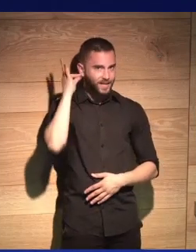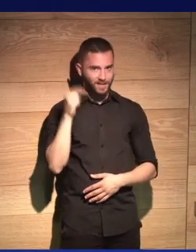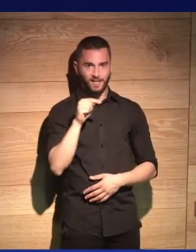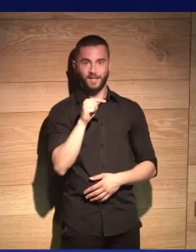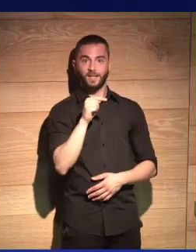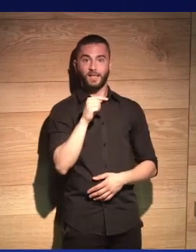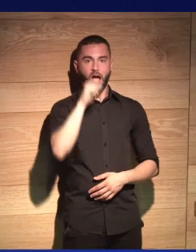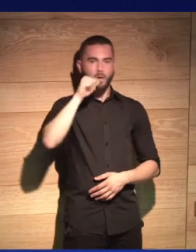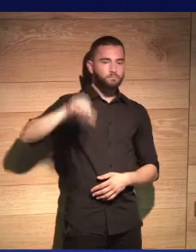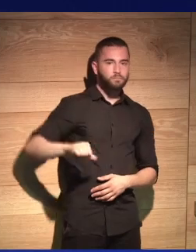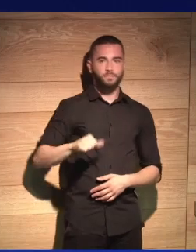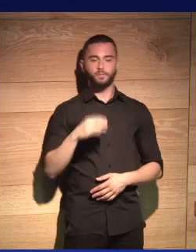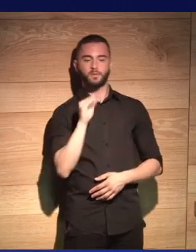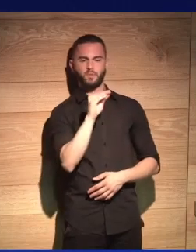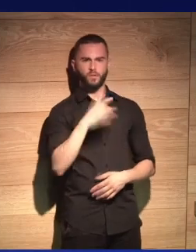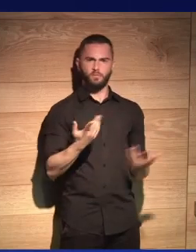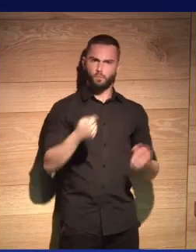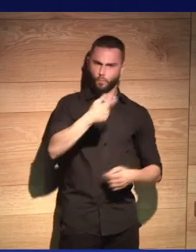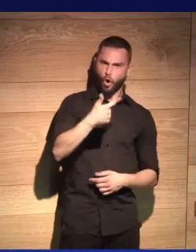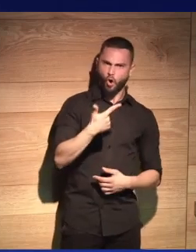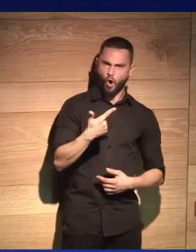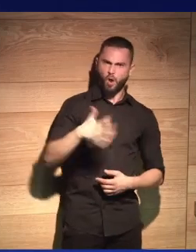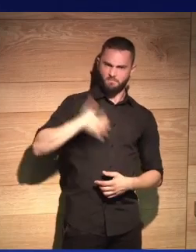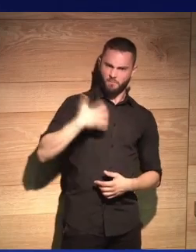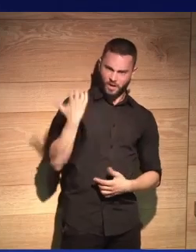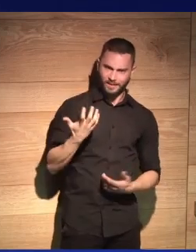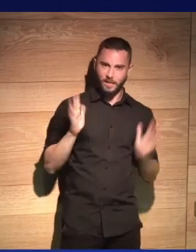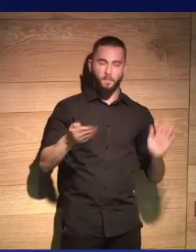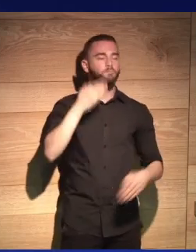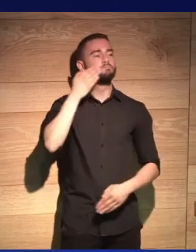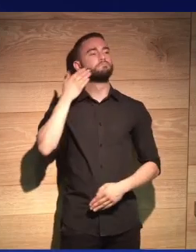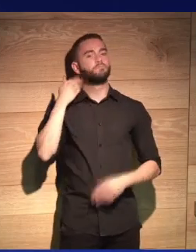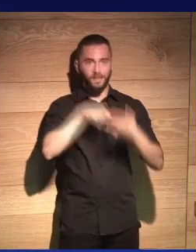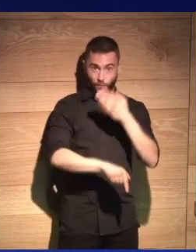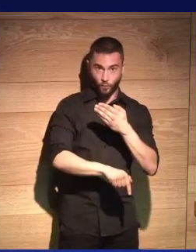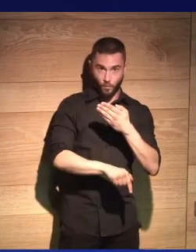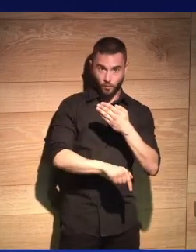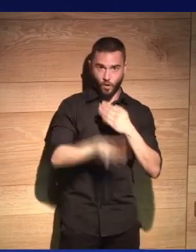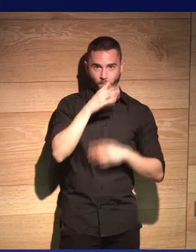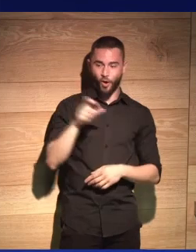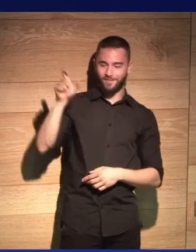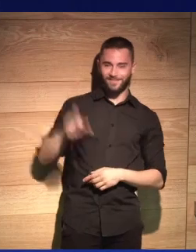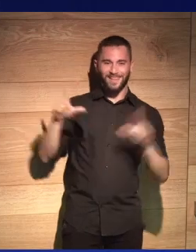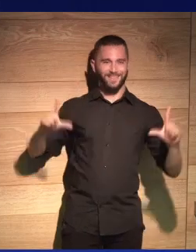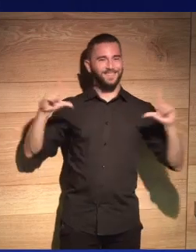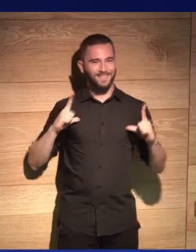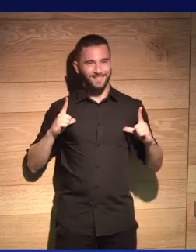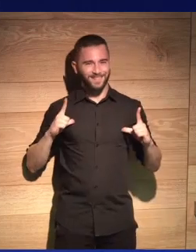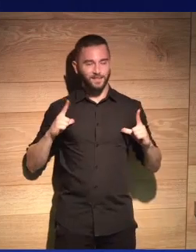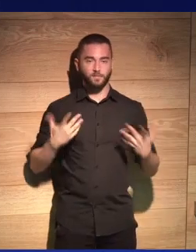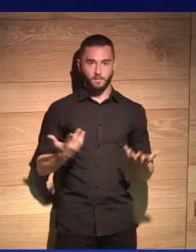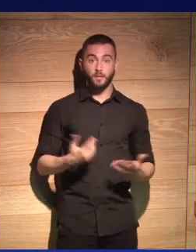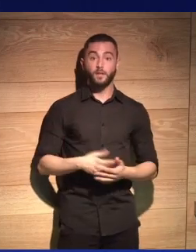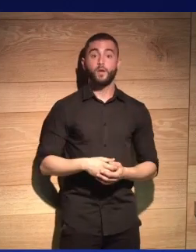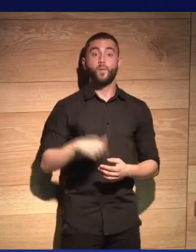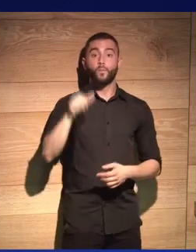en la oscuridad, un poco ofendida, pero en el fondo siempre orgullosa de que se hable de ella. Sí,